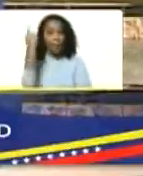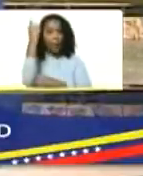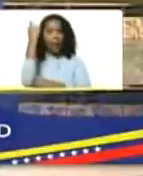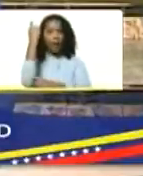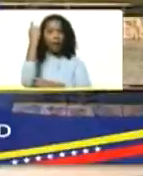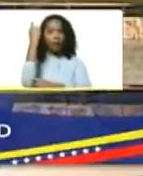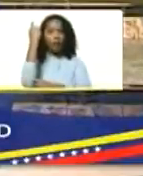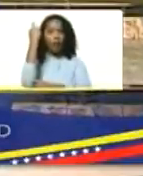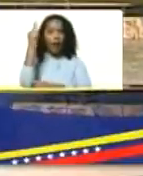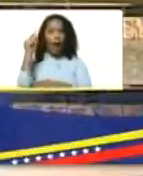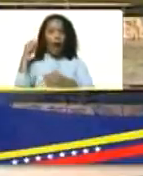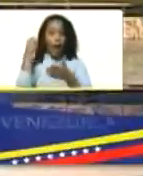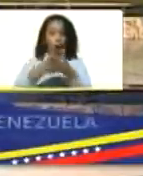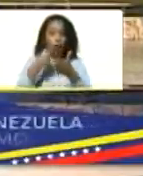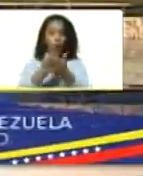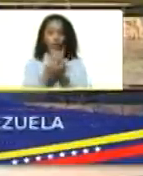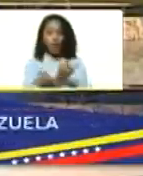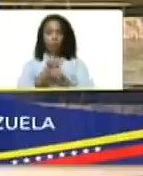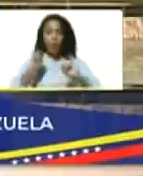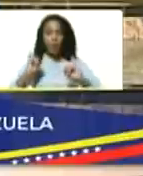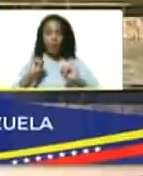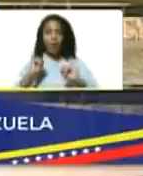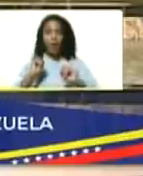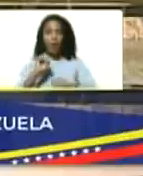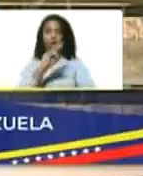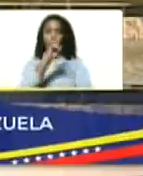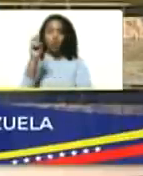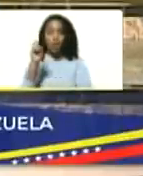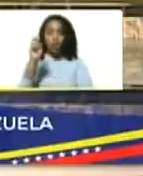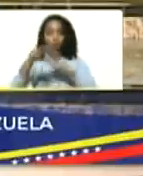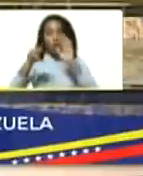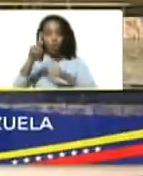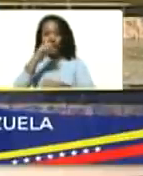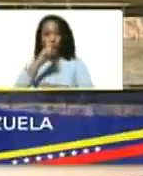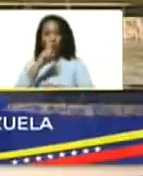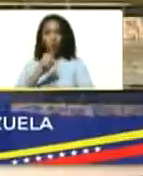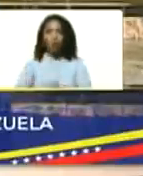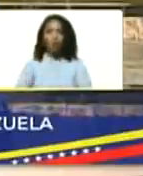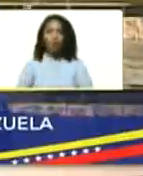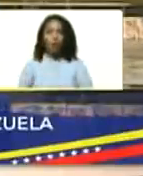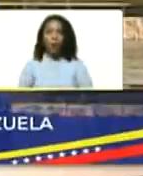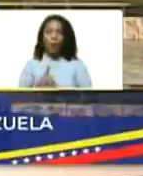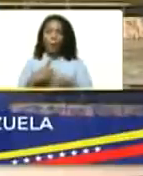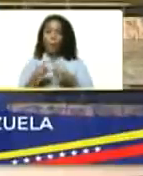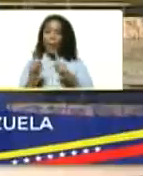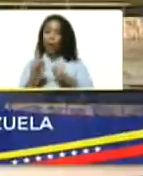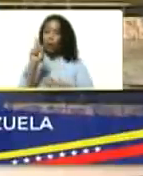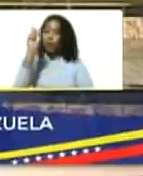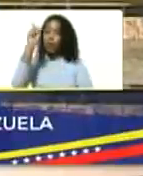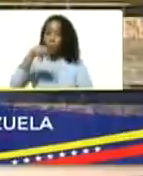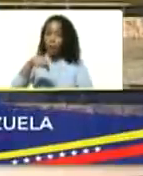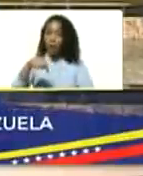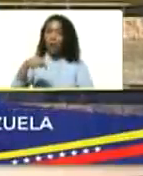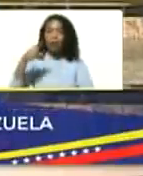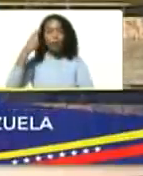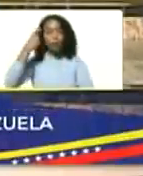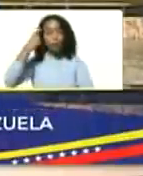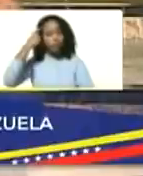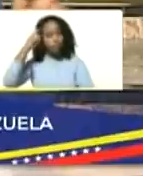en la lucha de independencia 212 años pero también estuve recordando